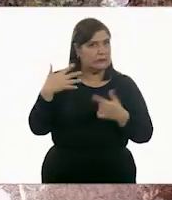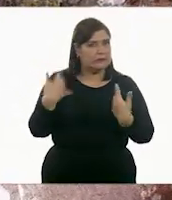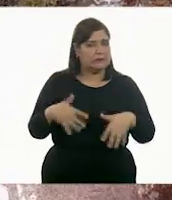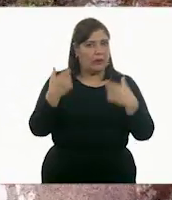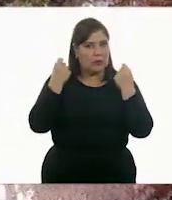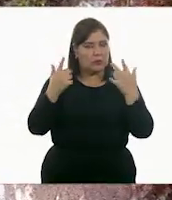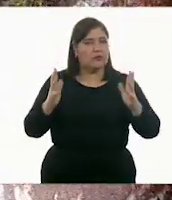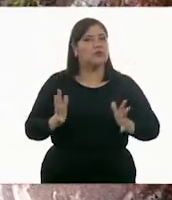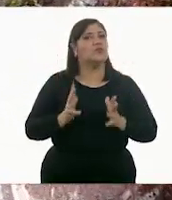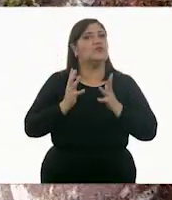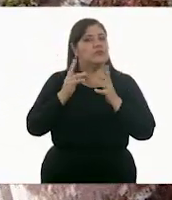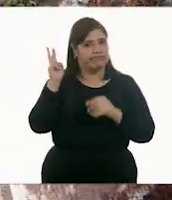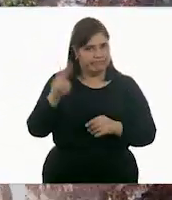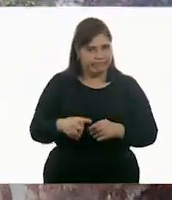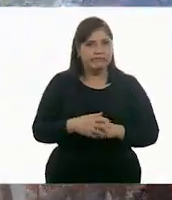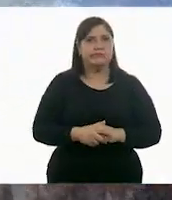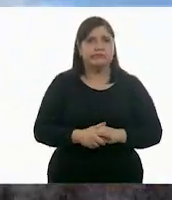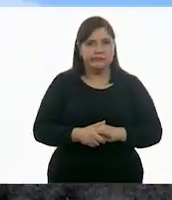sorprendentes.